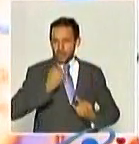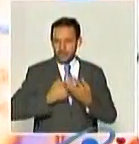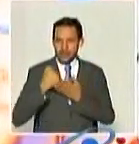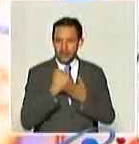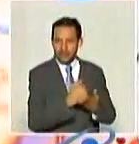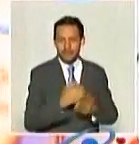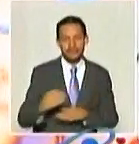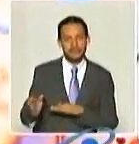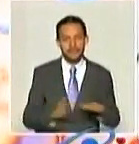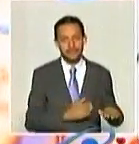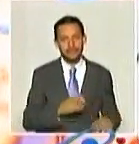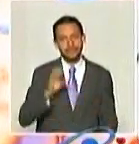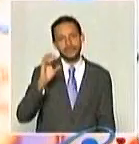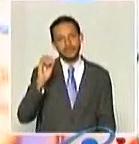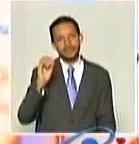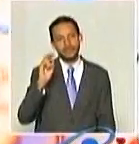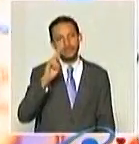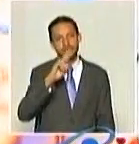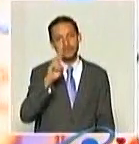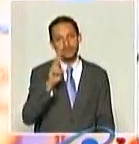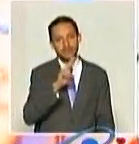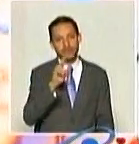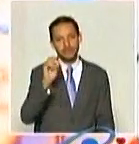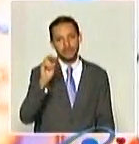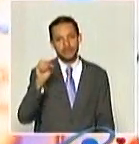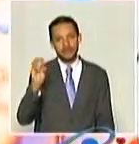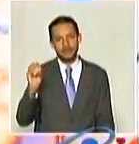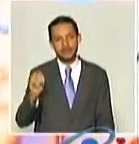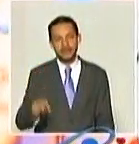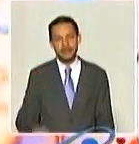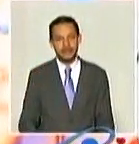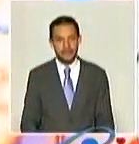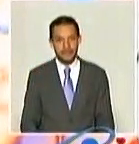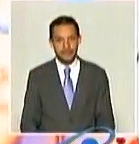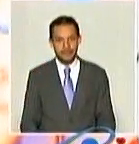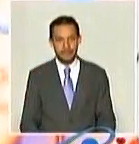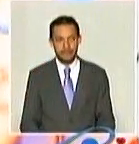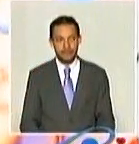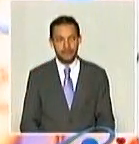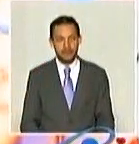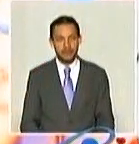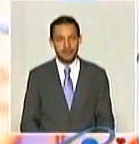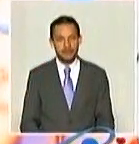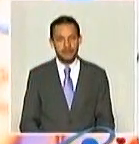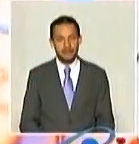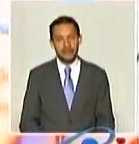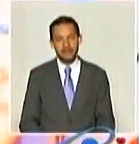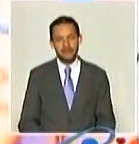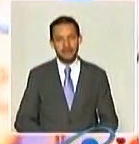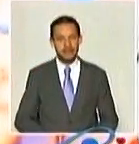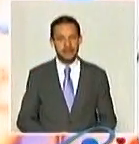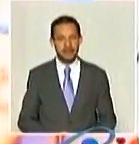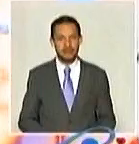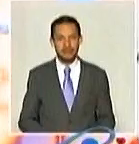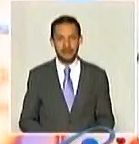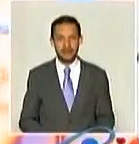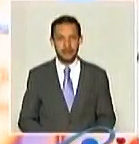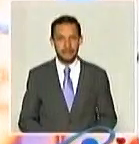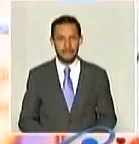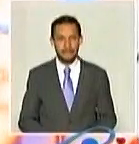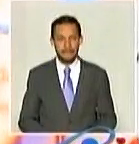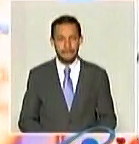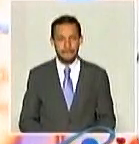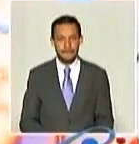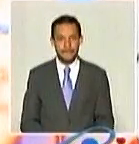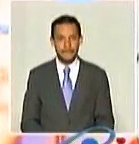del ozono de una manera muy práctica cuando nos ofrecen filtros de agua con ozono. Y la gente, bueno, instala el equipo, como